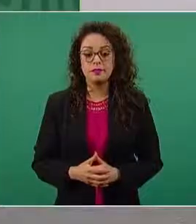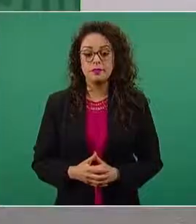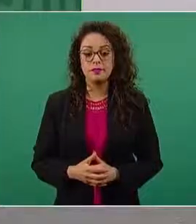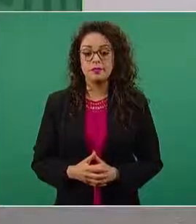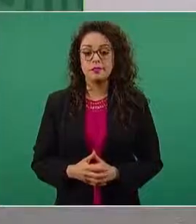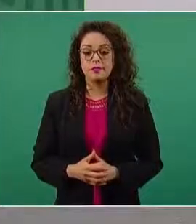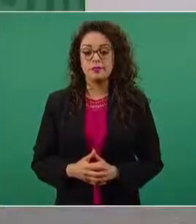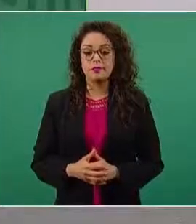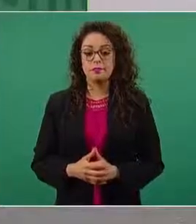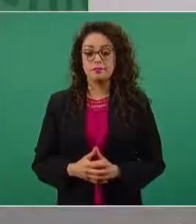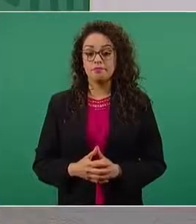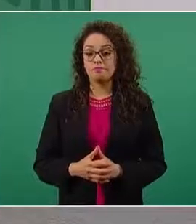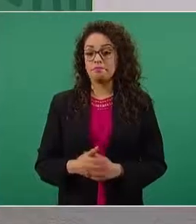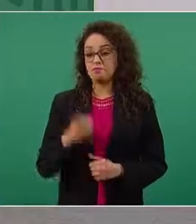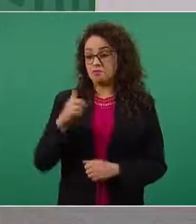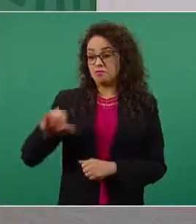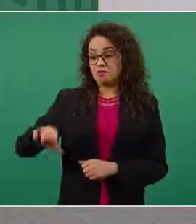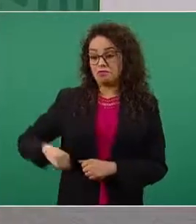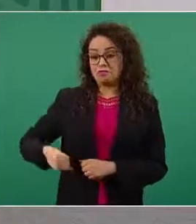les importa nada más el dinero.